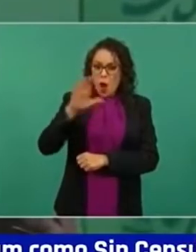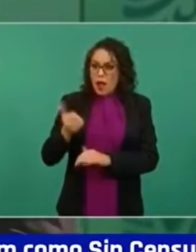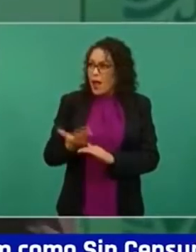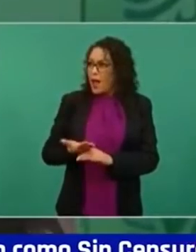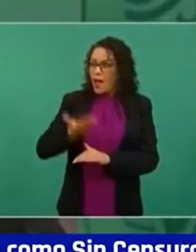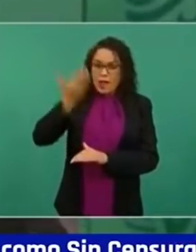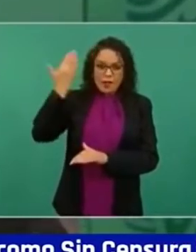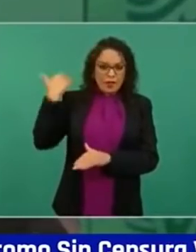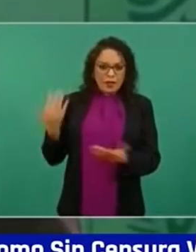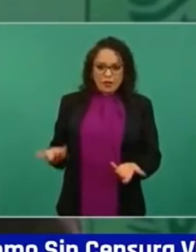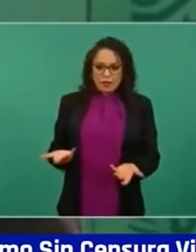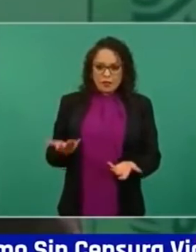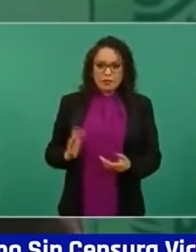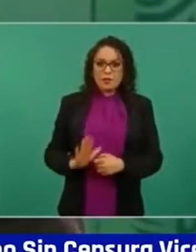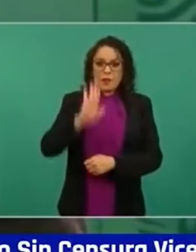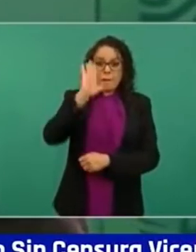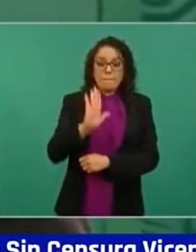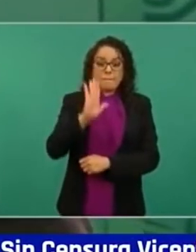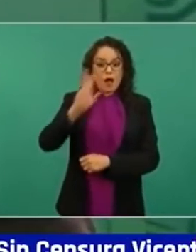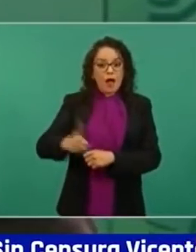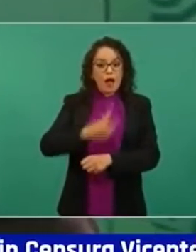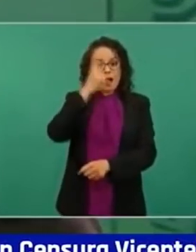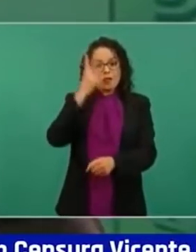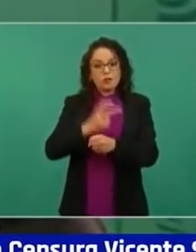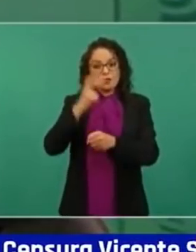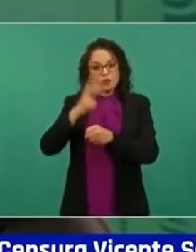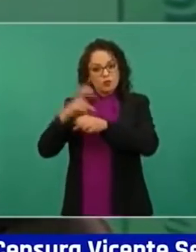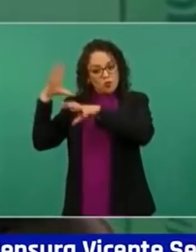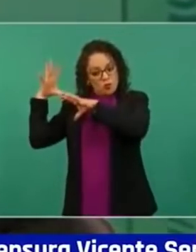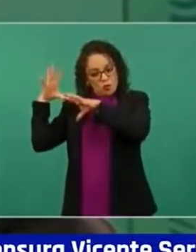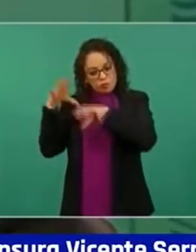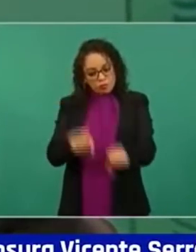Fue como la segunda conquista.